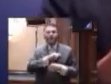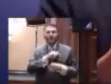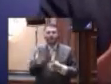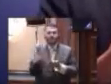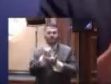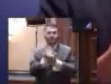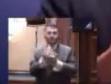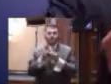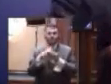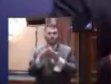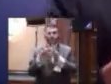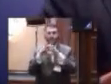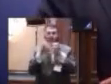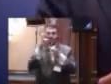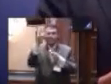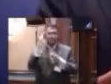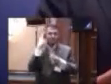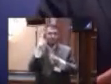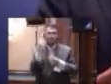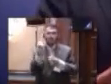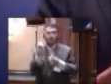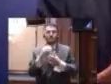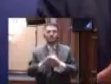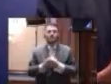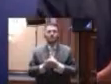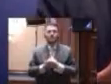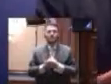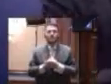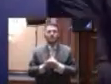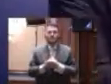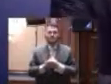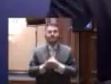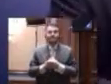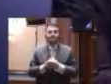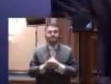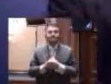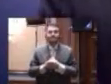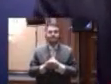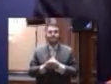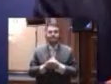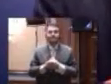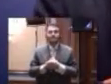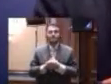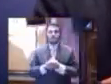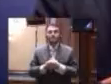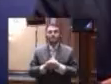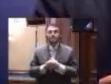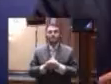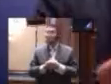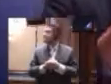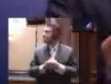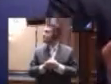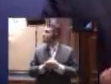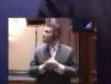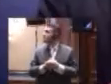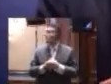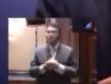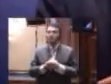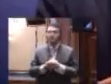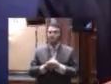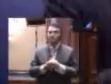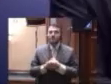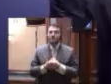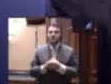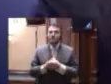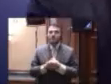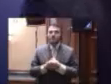Lenin, eran los bolcheviques. O la revolución era China, y era Mao Zedong